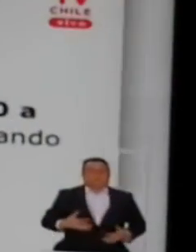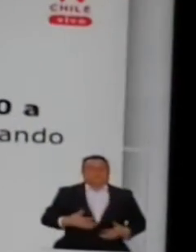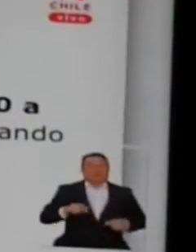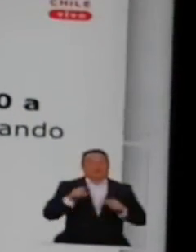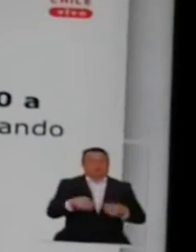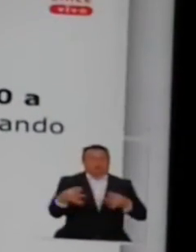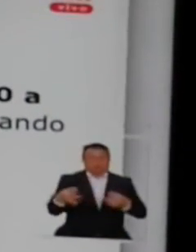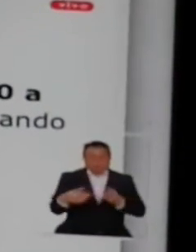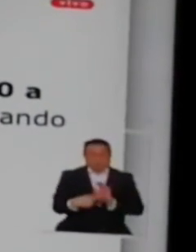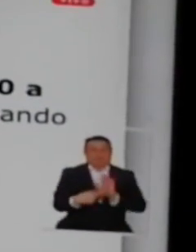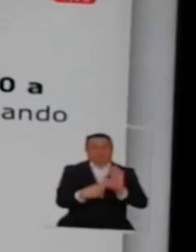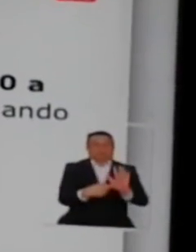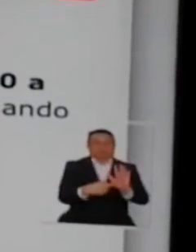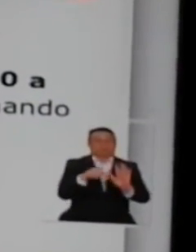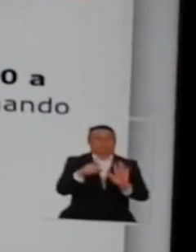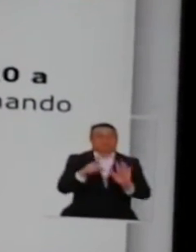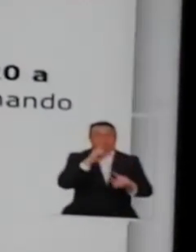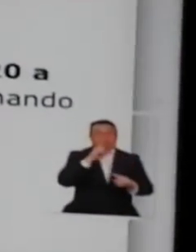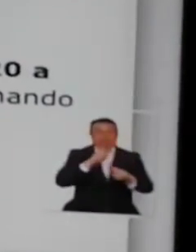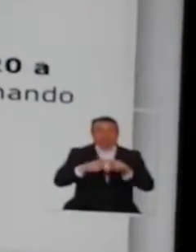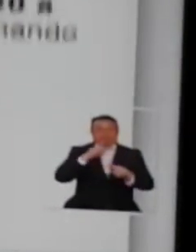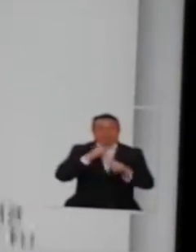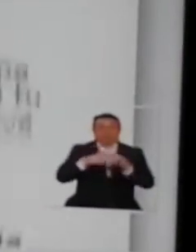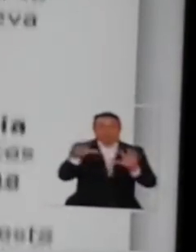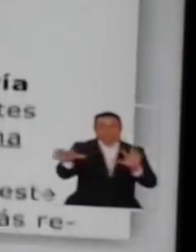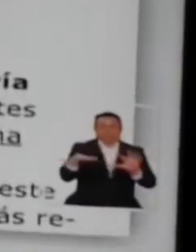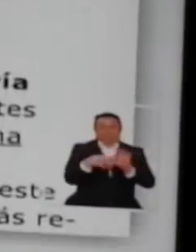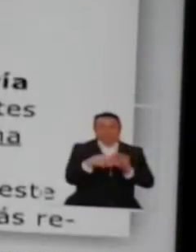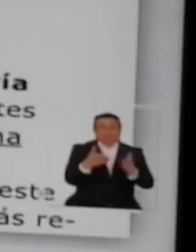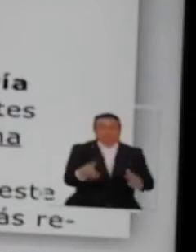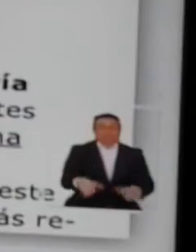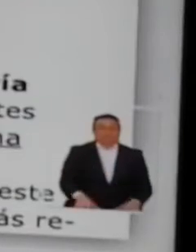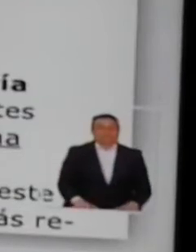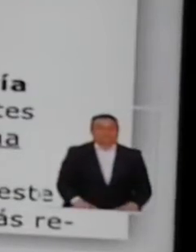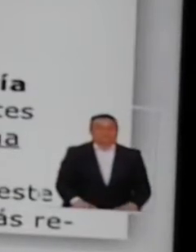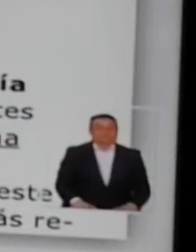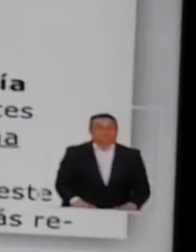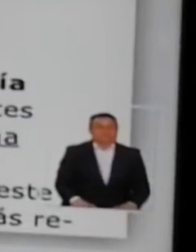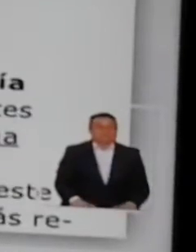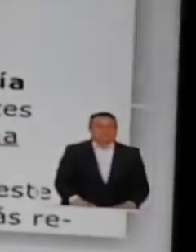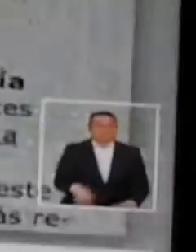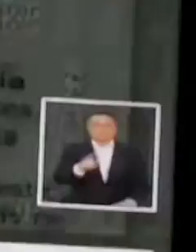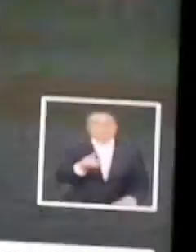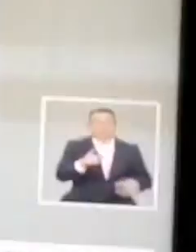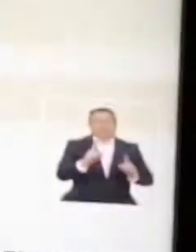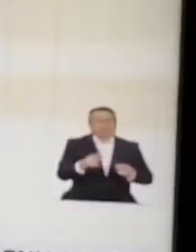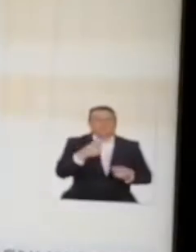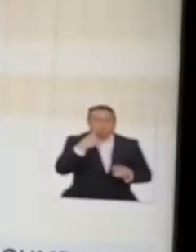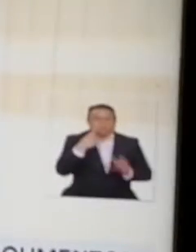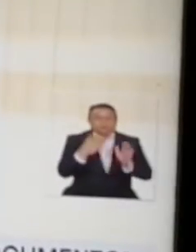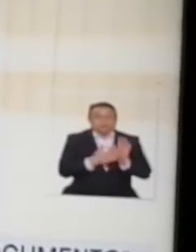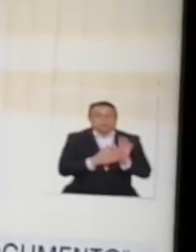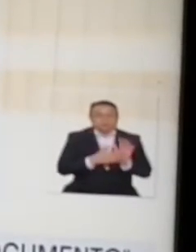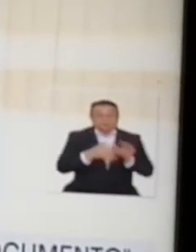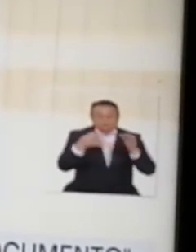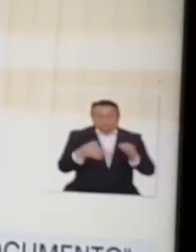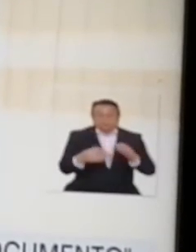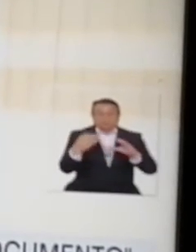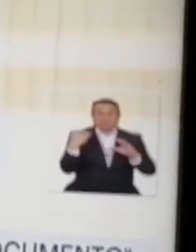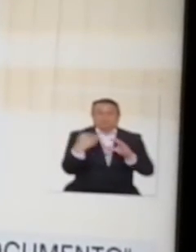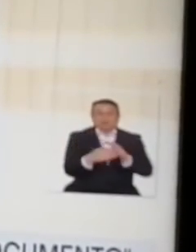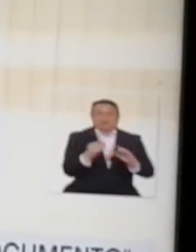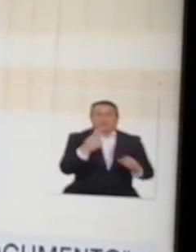este documento donde aparecen los dos nombres vinculados. Hay que verificar la veracidad de ese mail